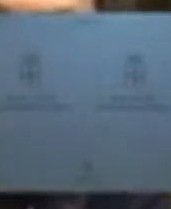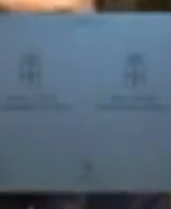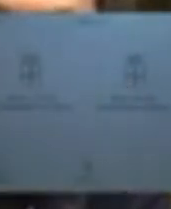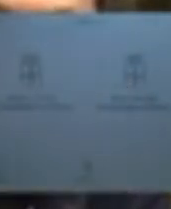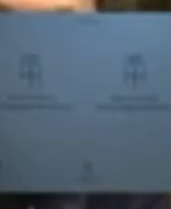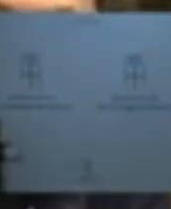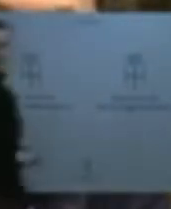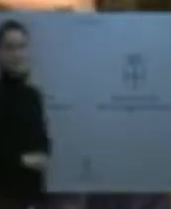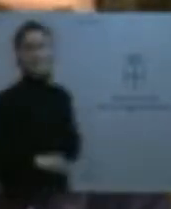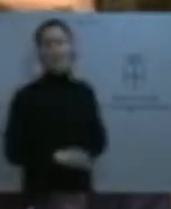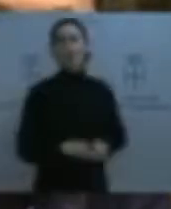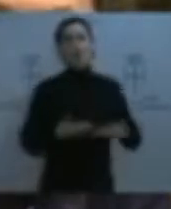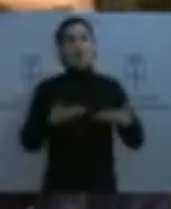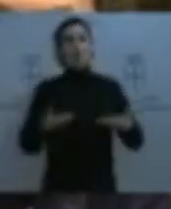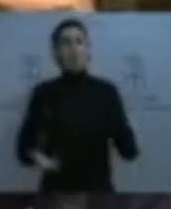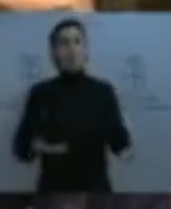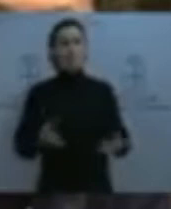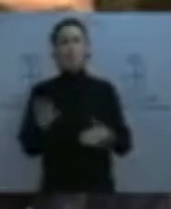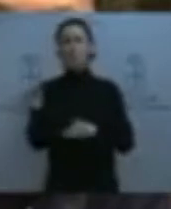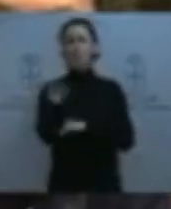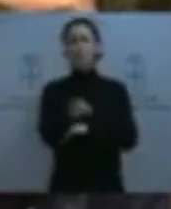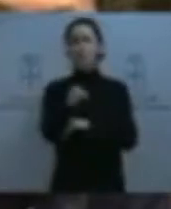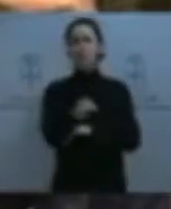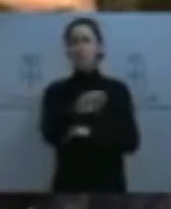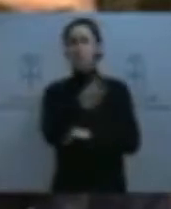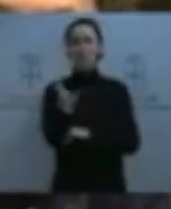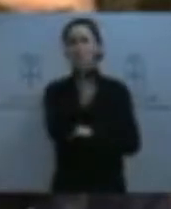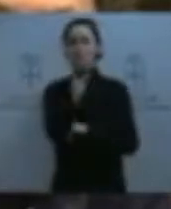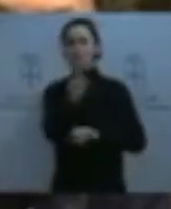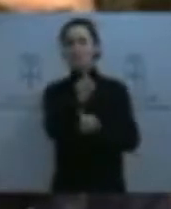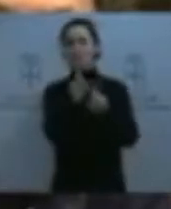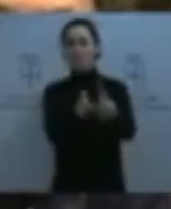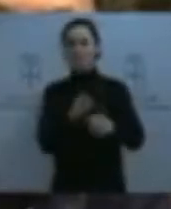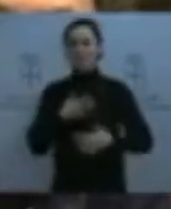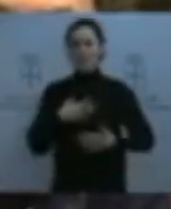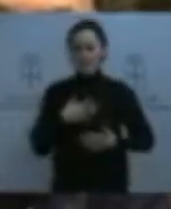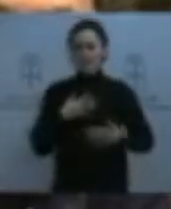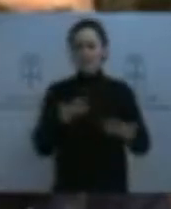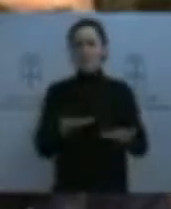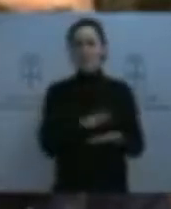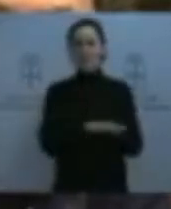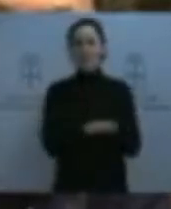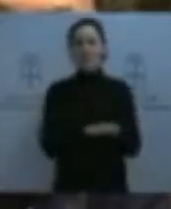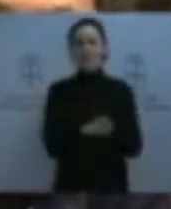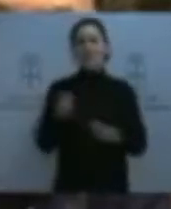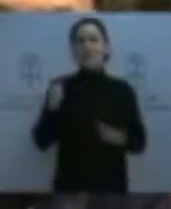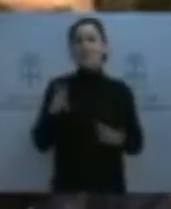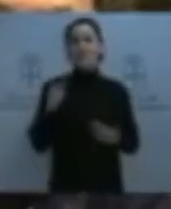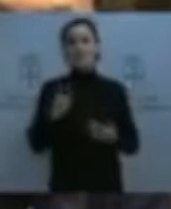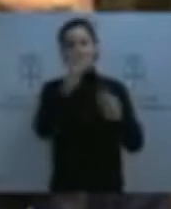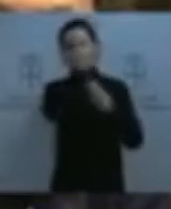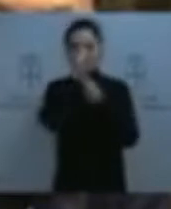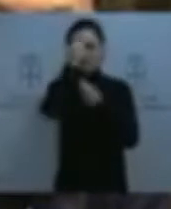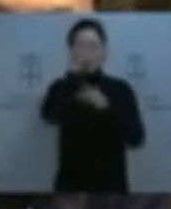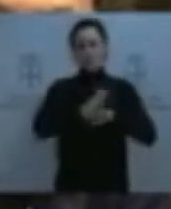Ha obviado, de manera absolutamente intencional, la segunda parte de mi pregunta, aludiendo precisamente a esa dualidad de consideración entre el